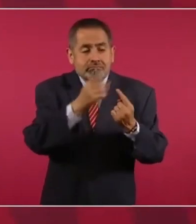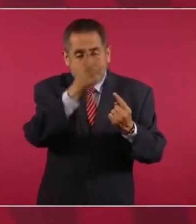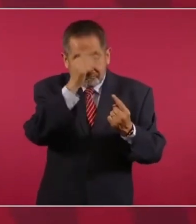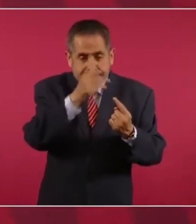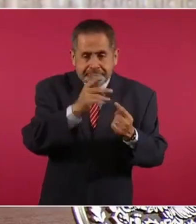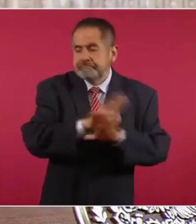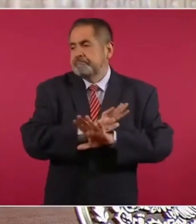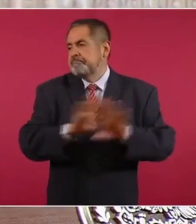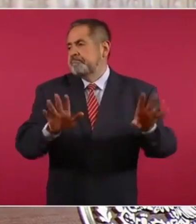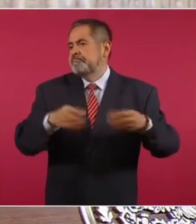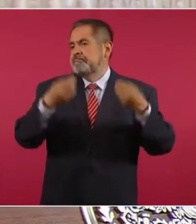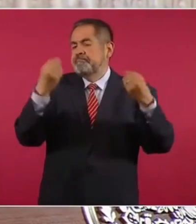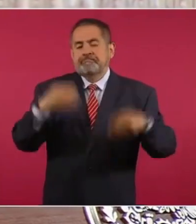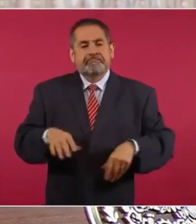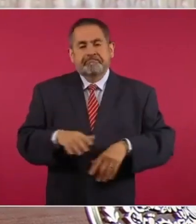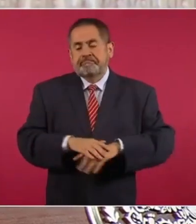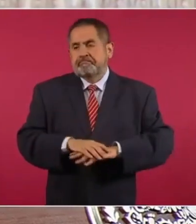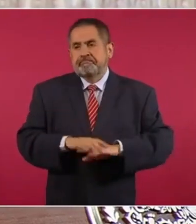ya